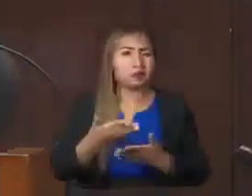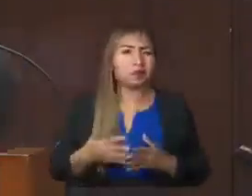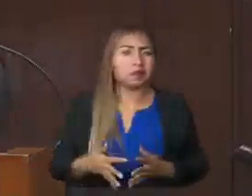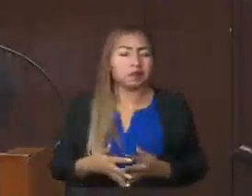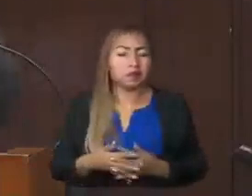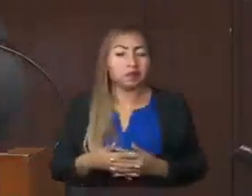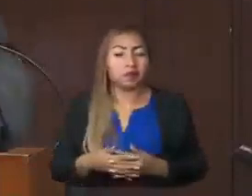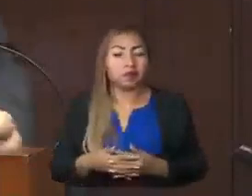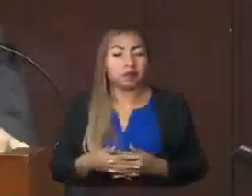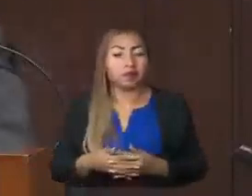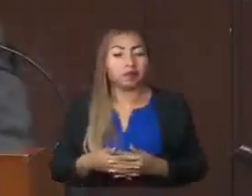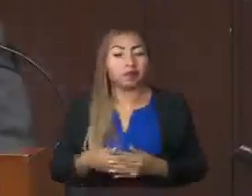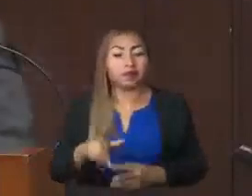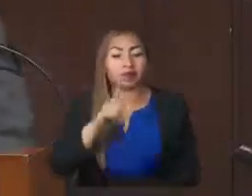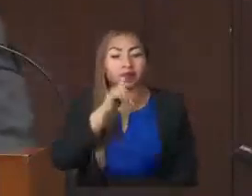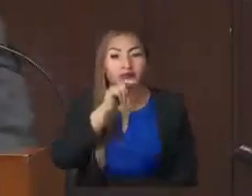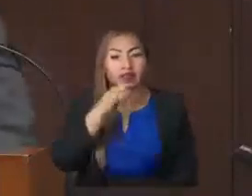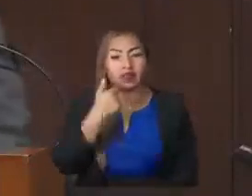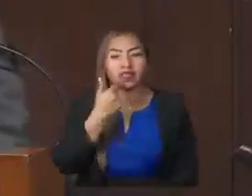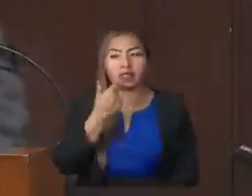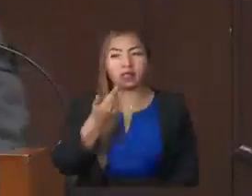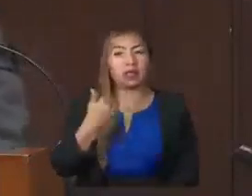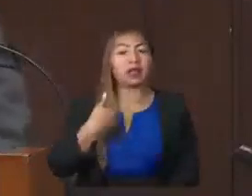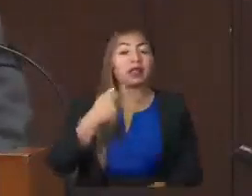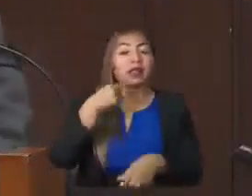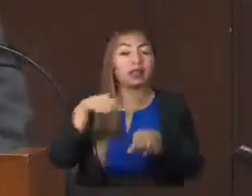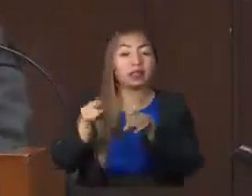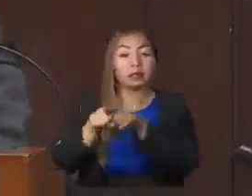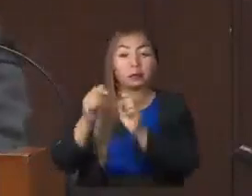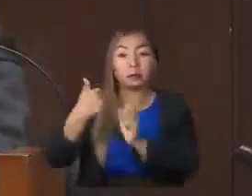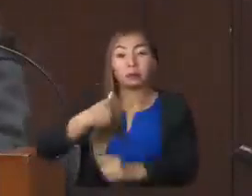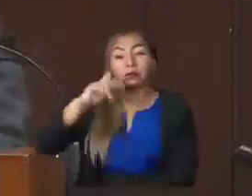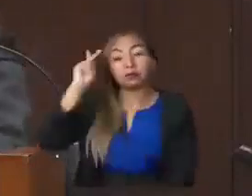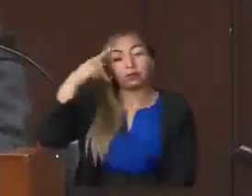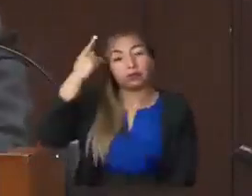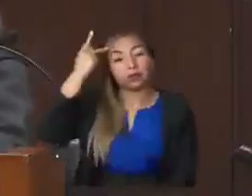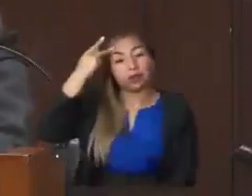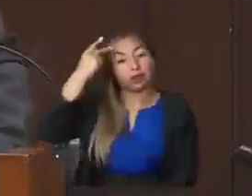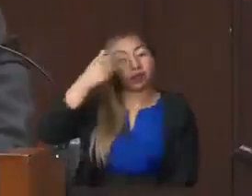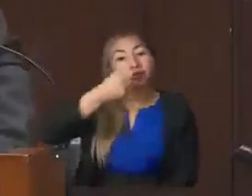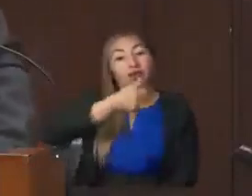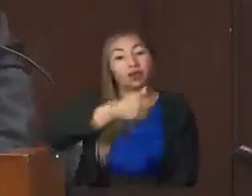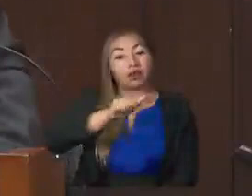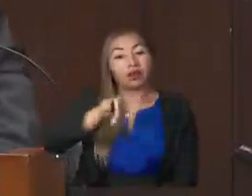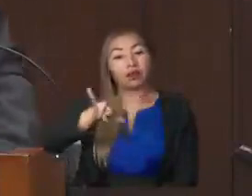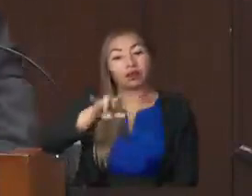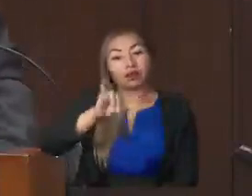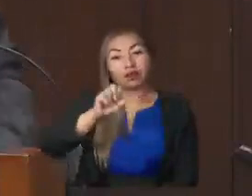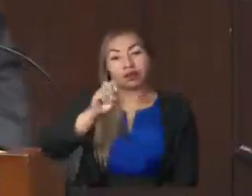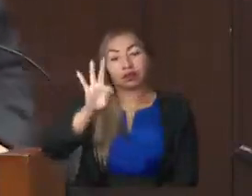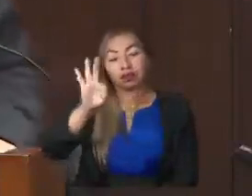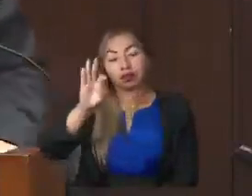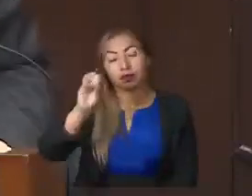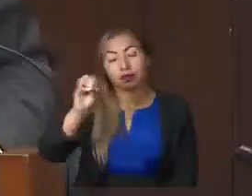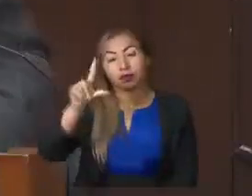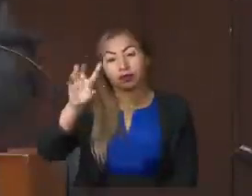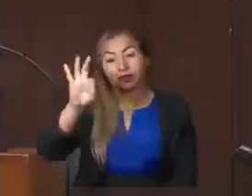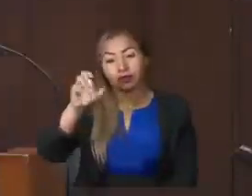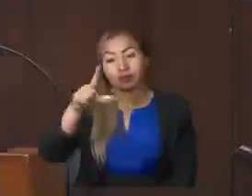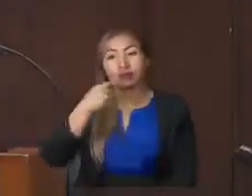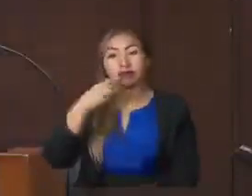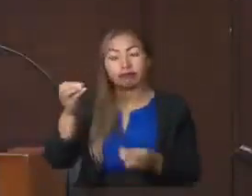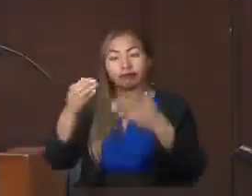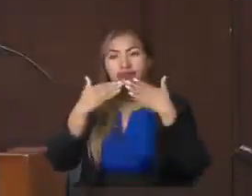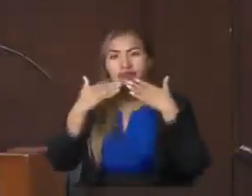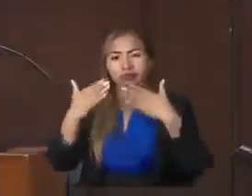Y quien tiene la localidad tiene la política, lo dijo Aristóteles hace más de 2000 años. Muchas gracias.